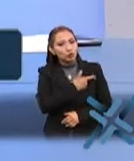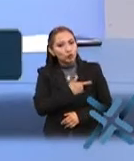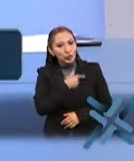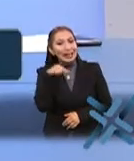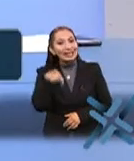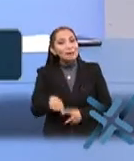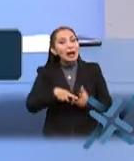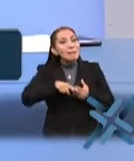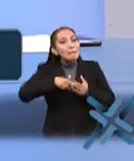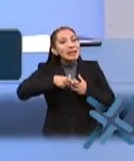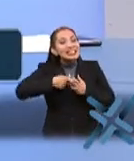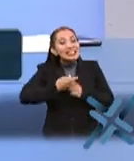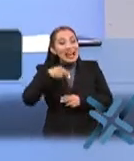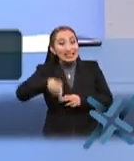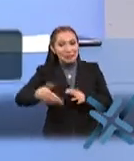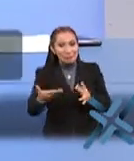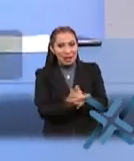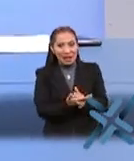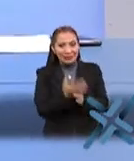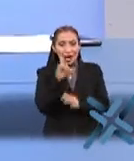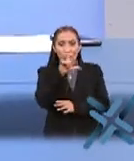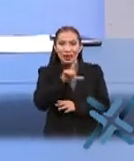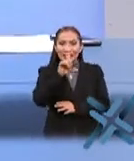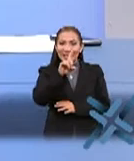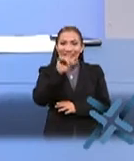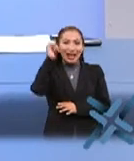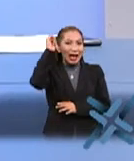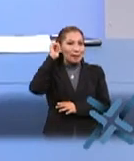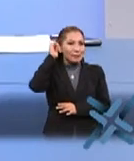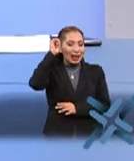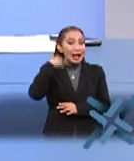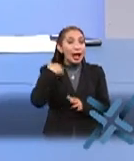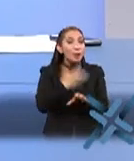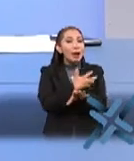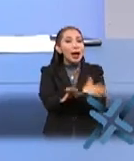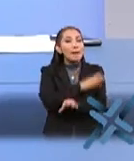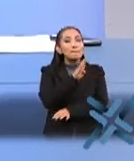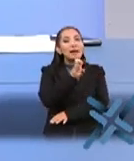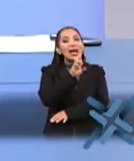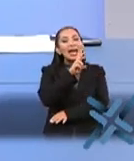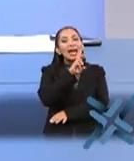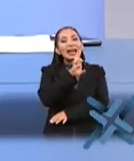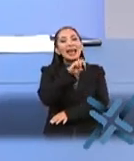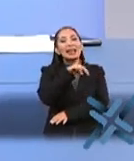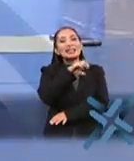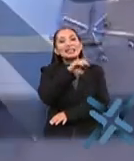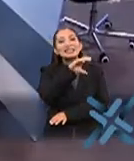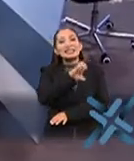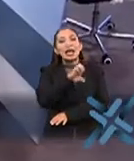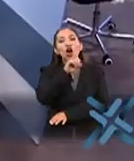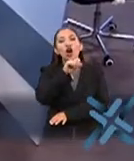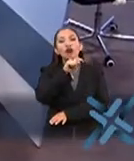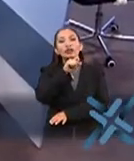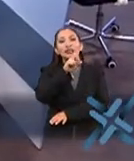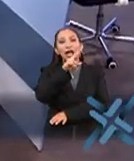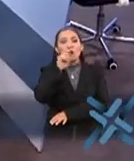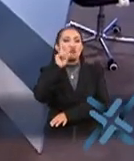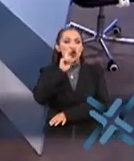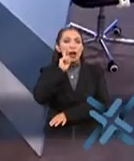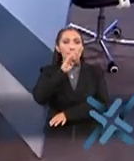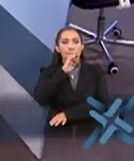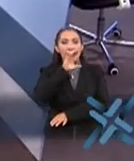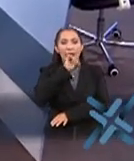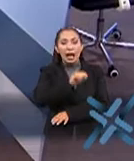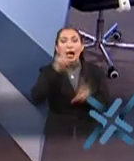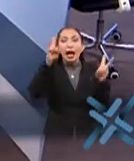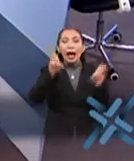para inaugurar esta sección este lunes 30 de abril, nos acompaña en el estudio Berenice Otero Hernández. Ella es becaria del